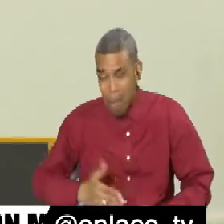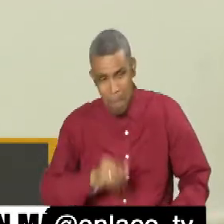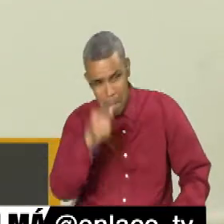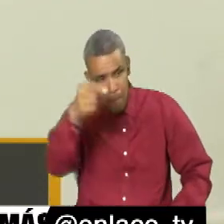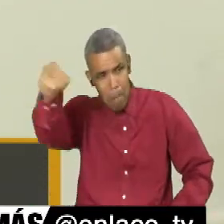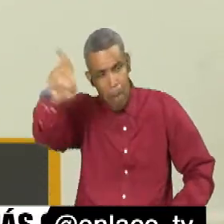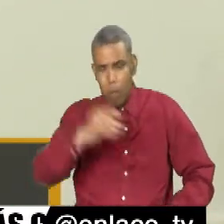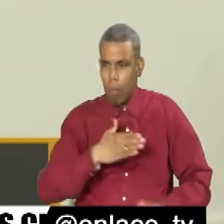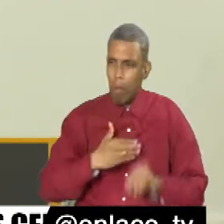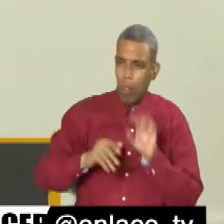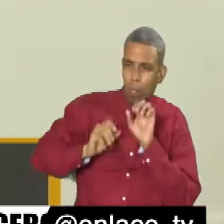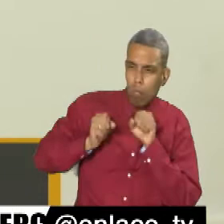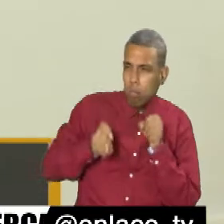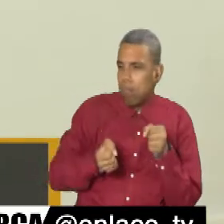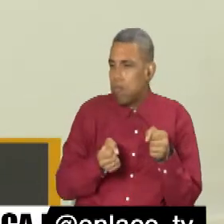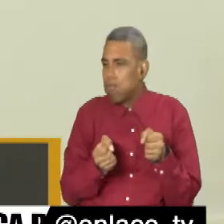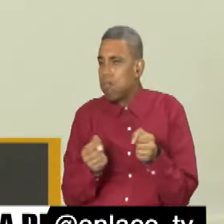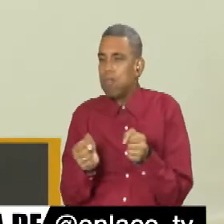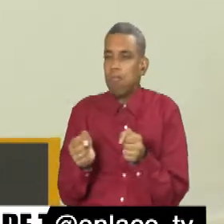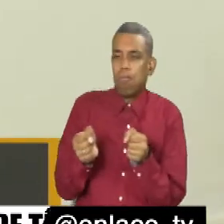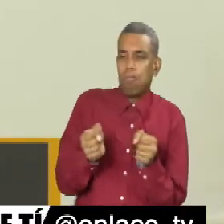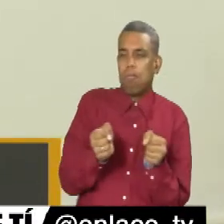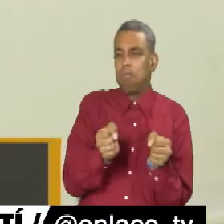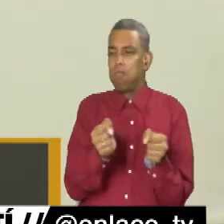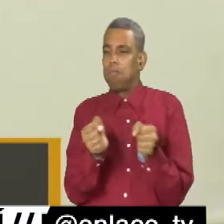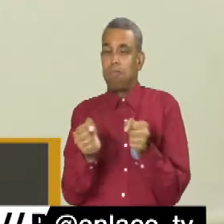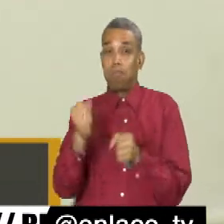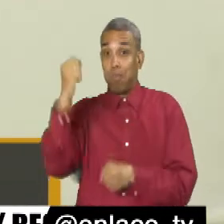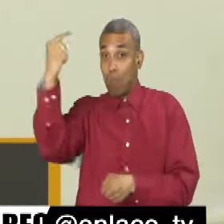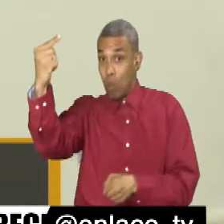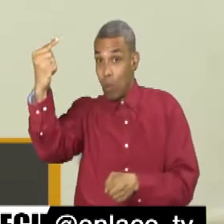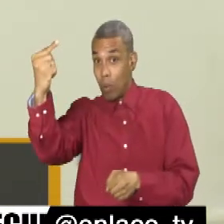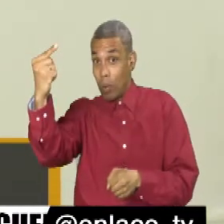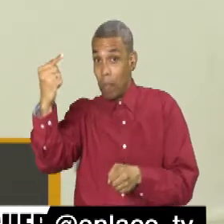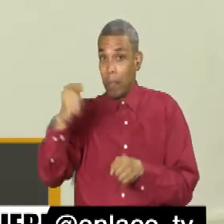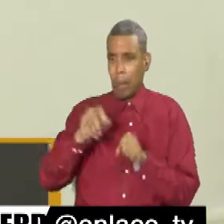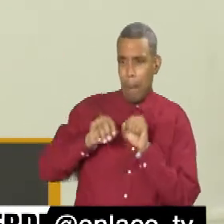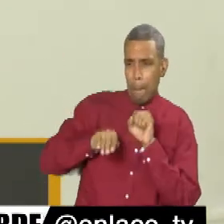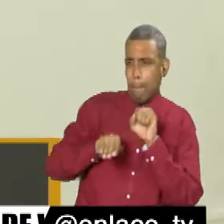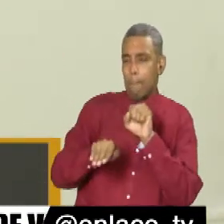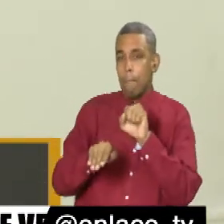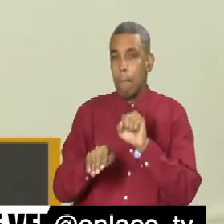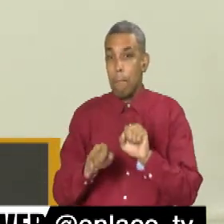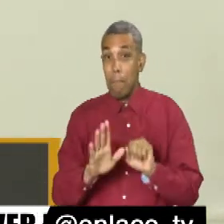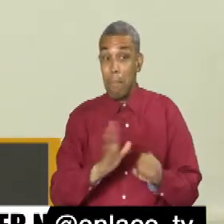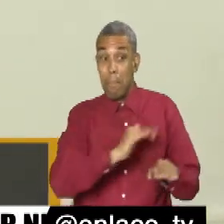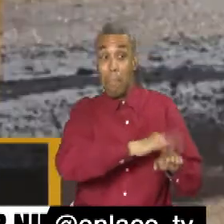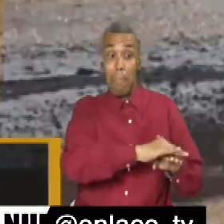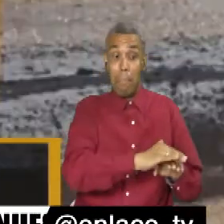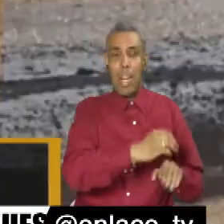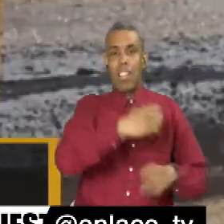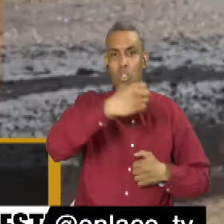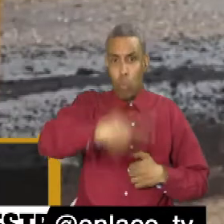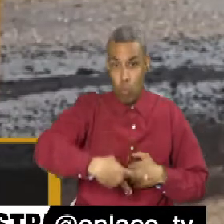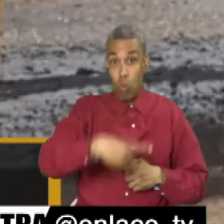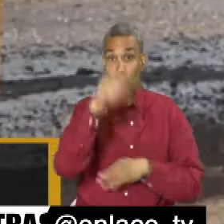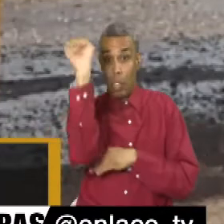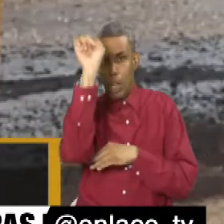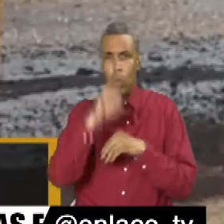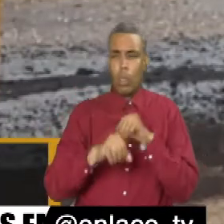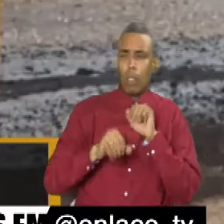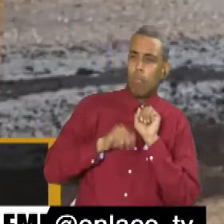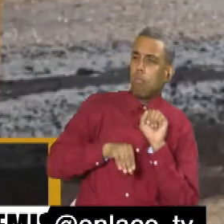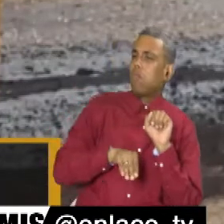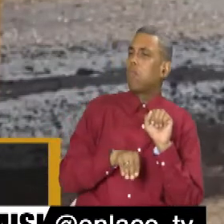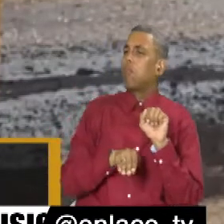nororientales, desplazamos una segunda máquina en apoyo. Al llegar al sitio, dos máquinas de bomberos,